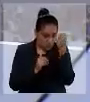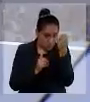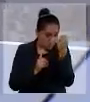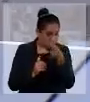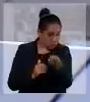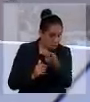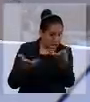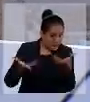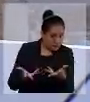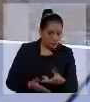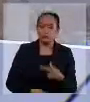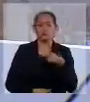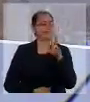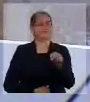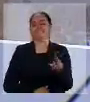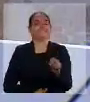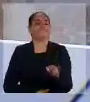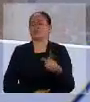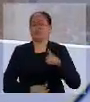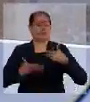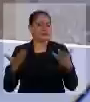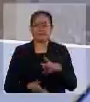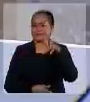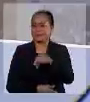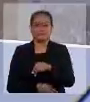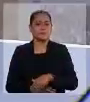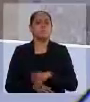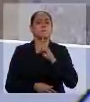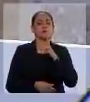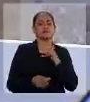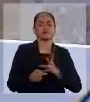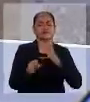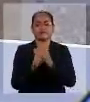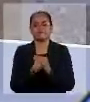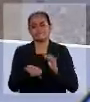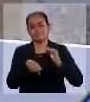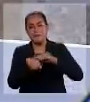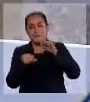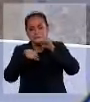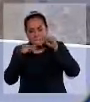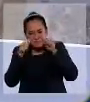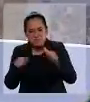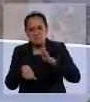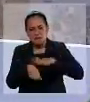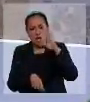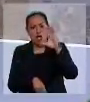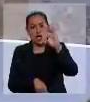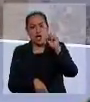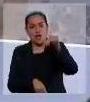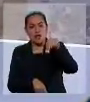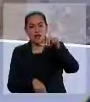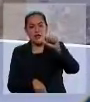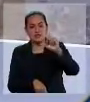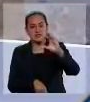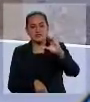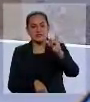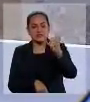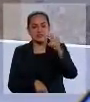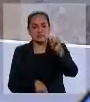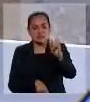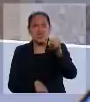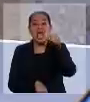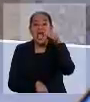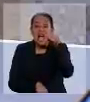fortalecer el CONACYT. Vamos a fortalecer el CONACYT. Decía yo en mi intervención